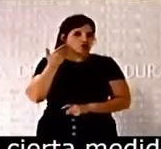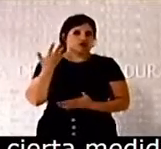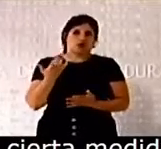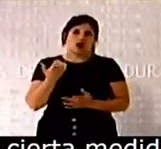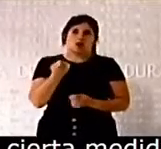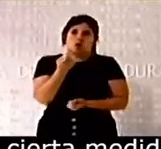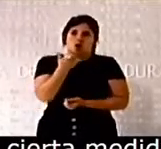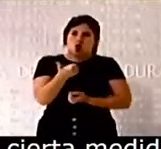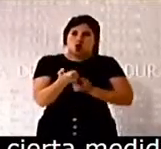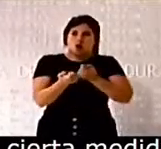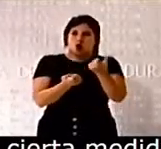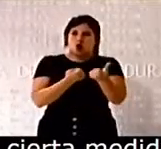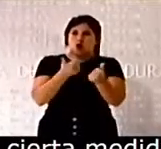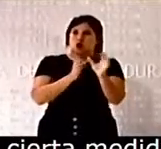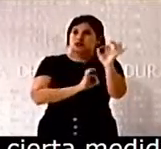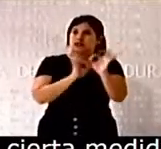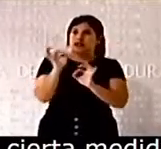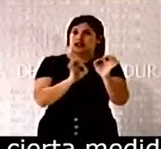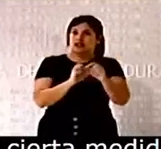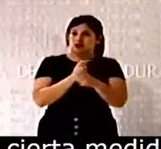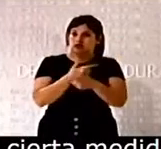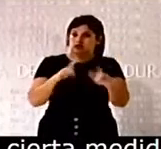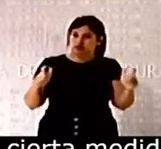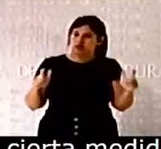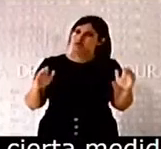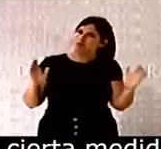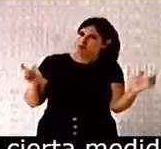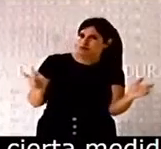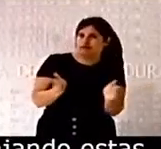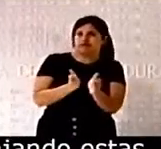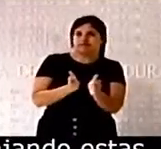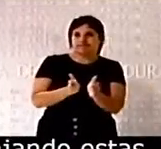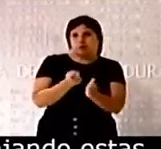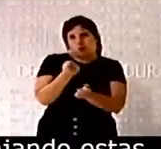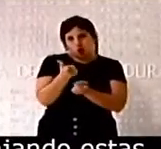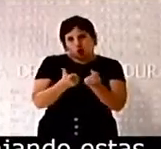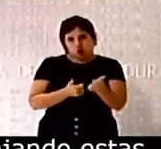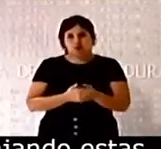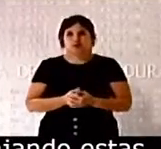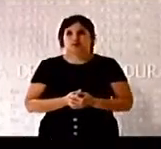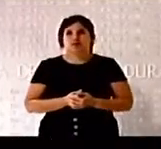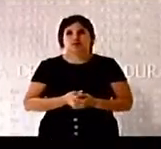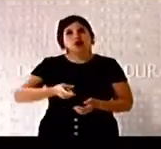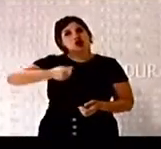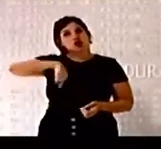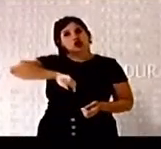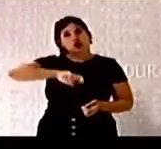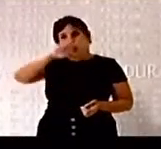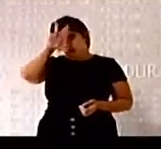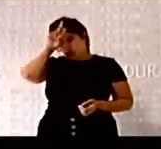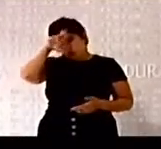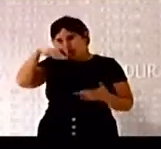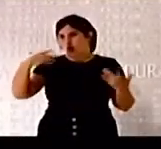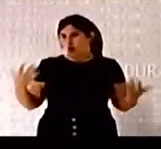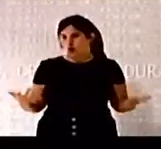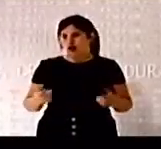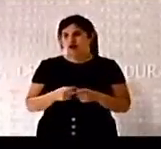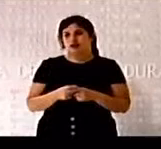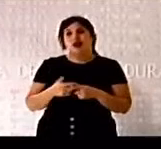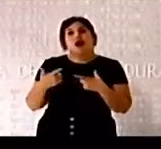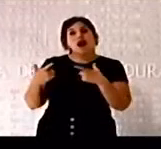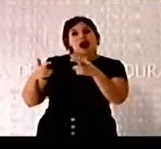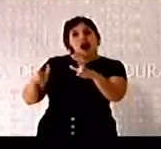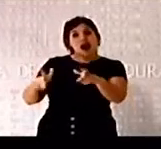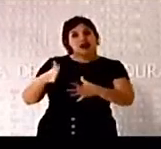bajando esas tasas de incidencia. Nos preocupa que las áreas de salud se están mostrando